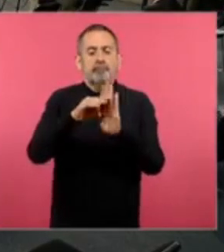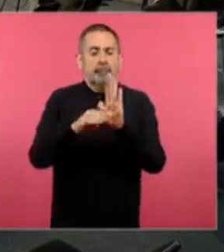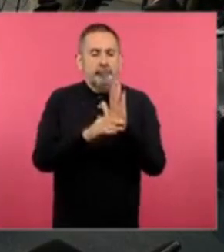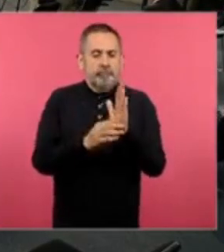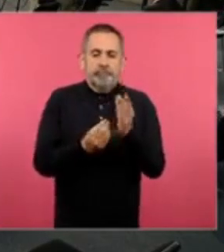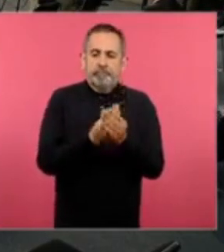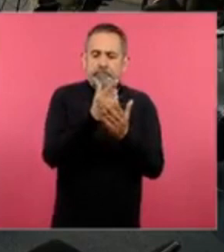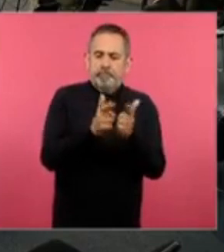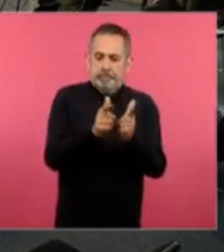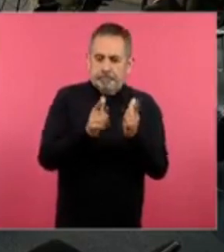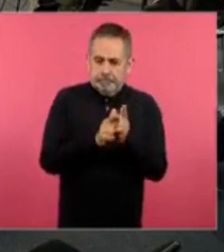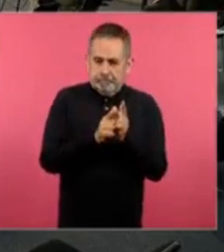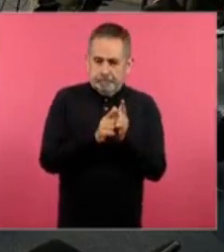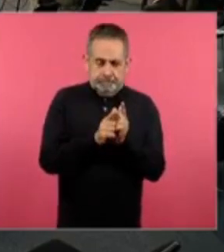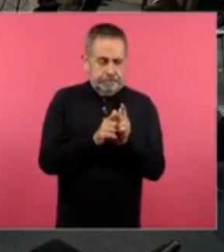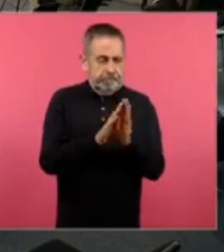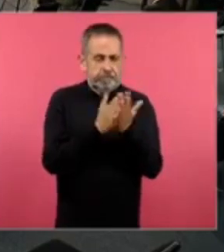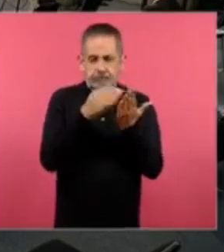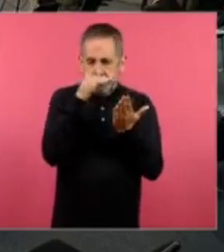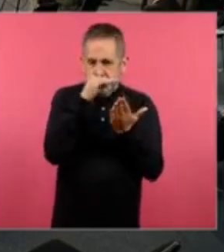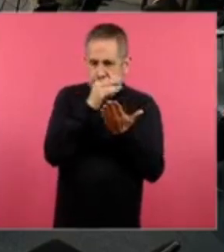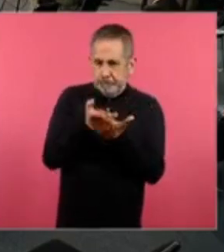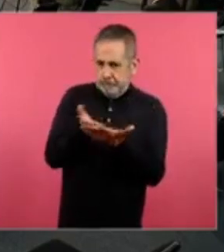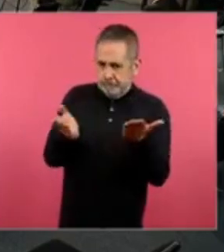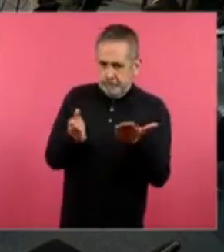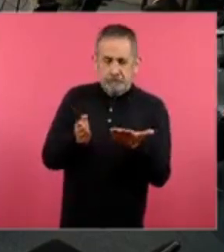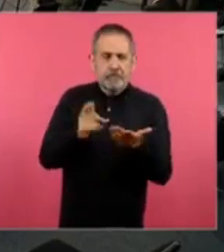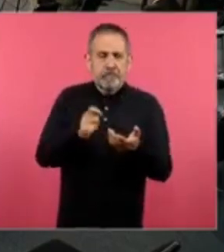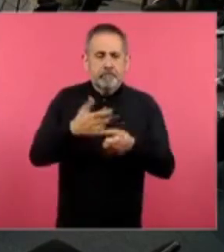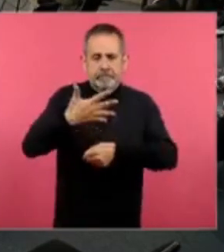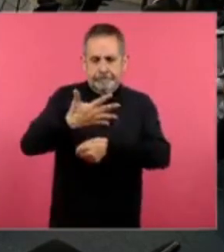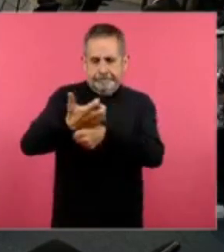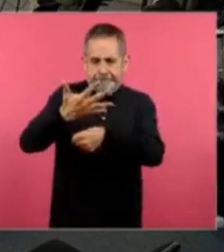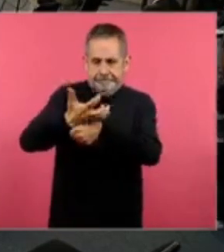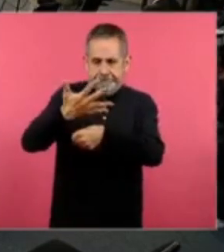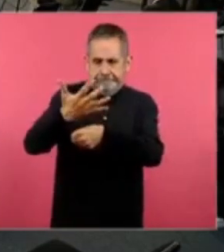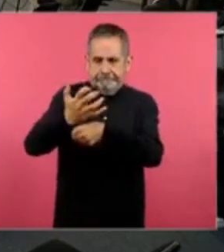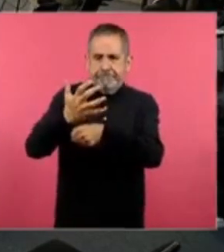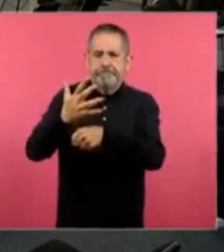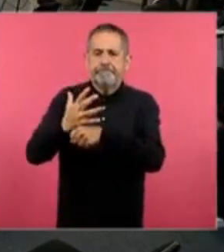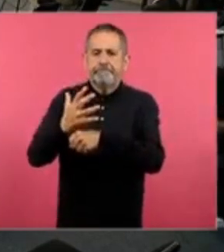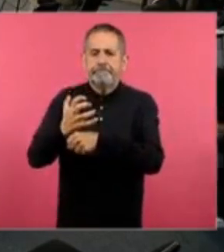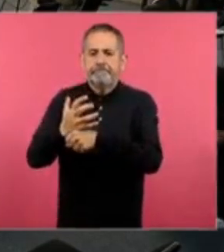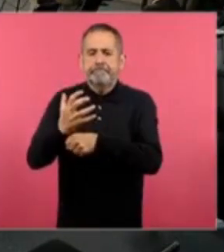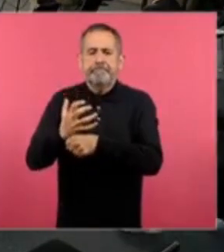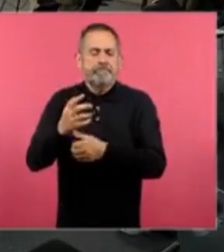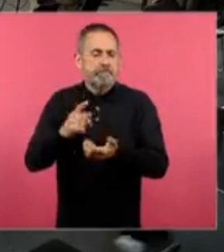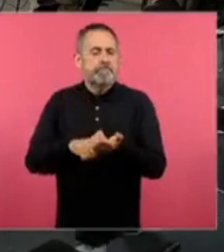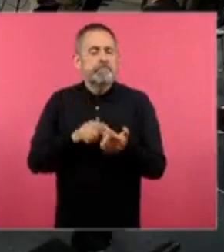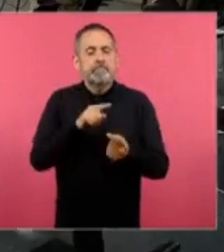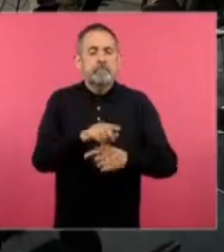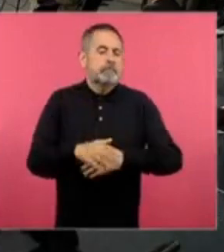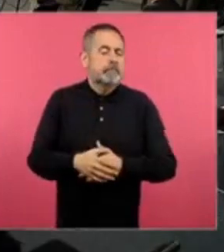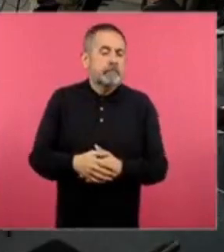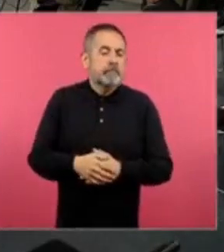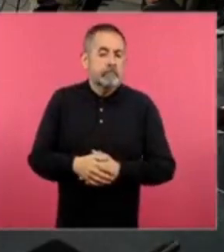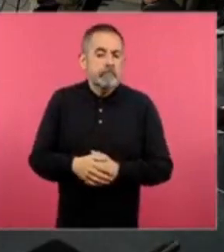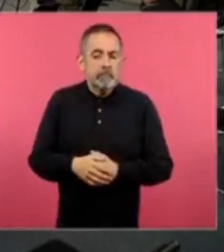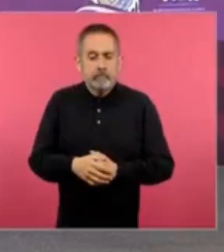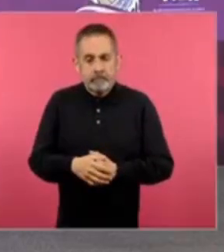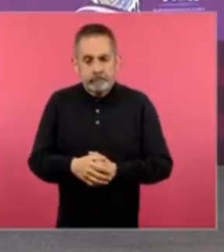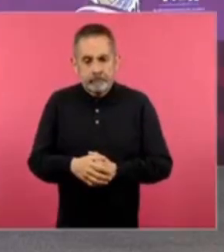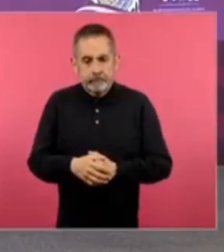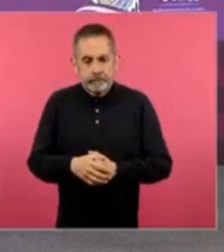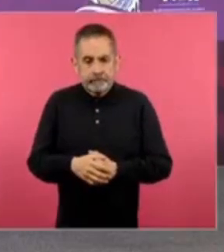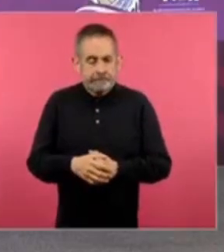familia de libros de texto gratuito, en este caso, quinto grado. Antes que comencemos con